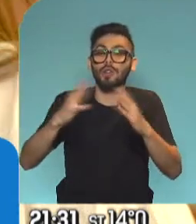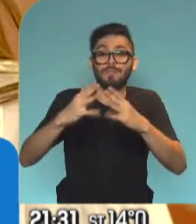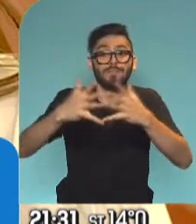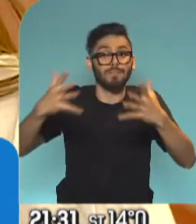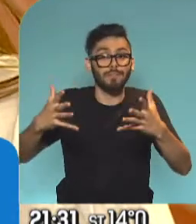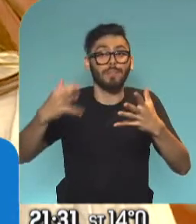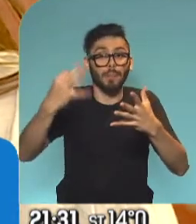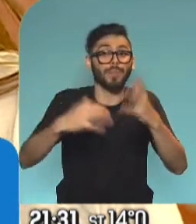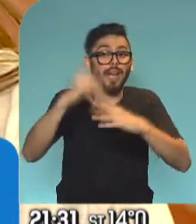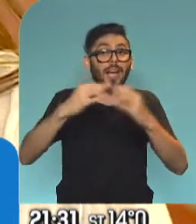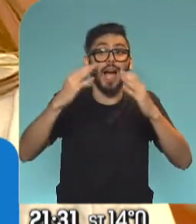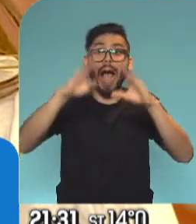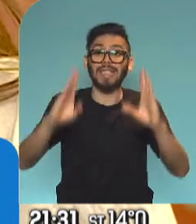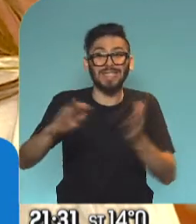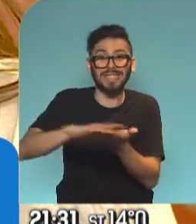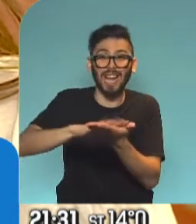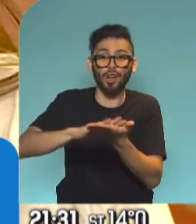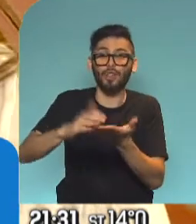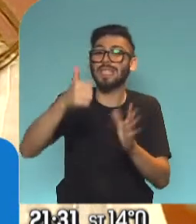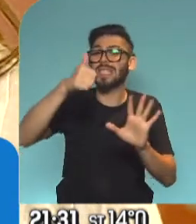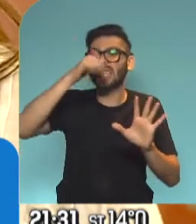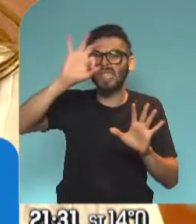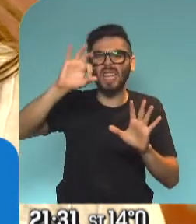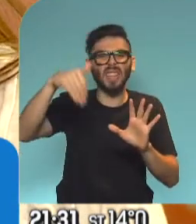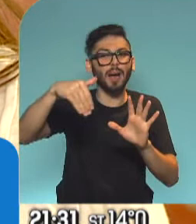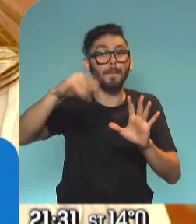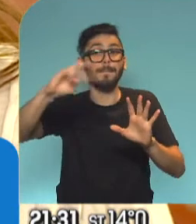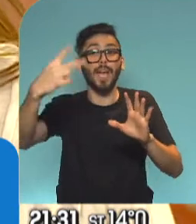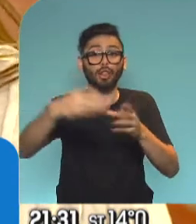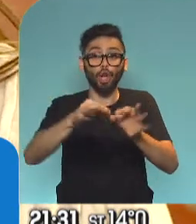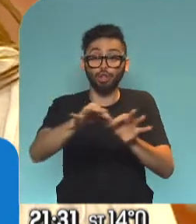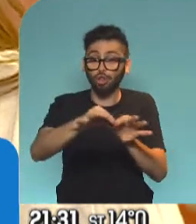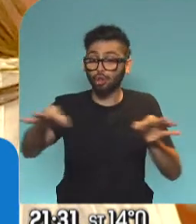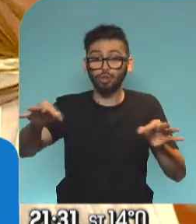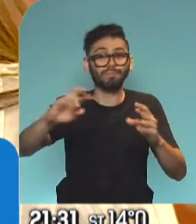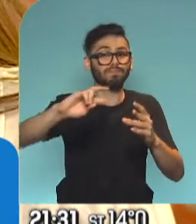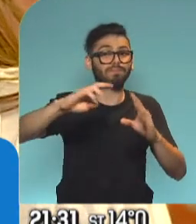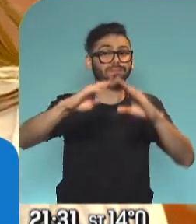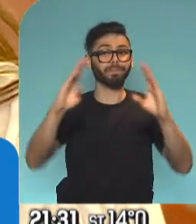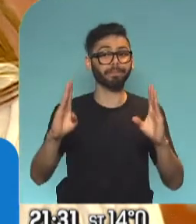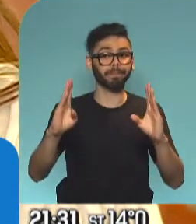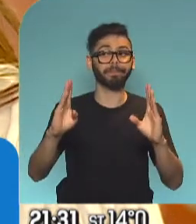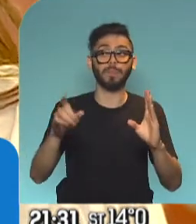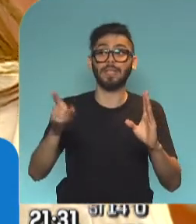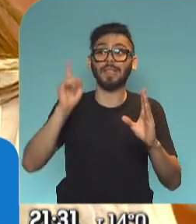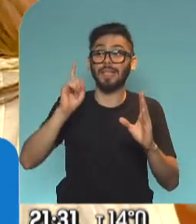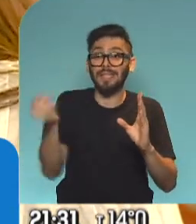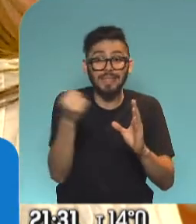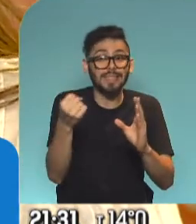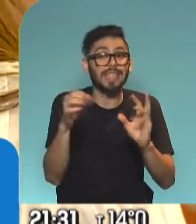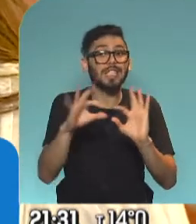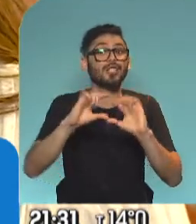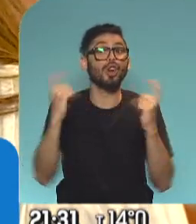la construcción de una vivienda de 0,60 metros cuadrados. Esta posibilidad también incluye en términos sociales. ¿Por qué?